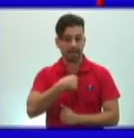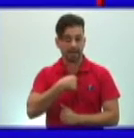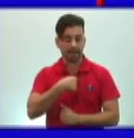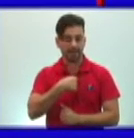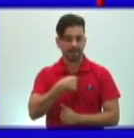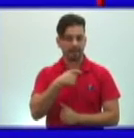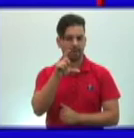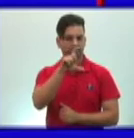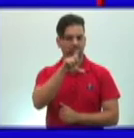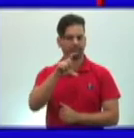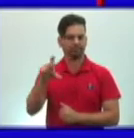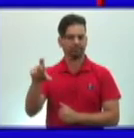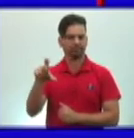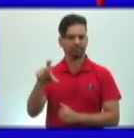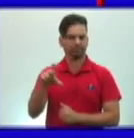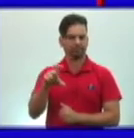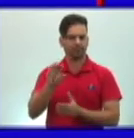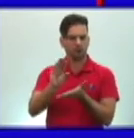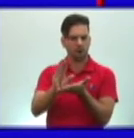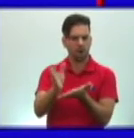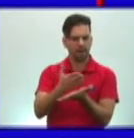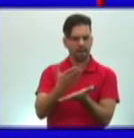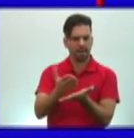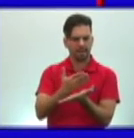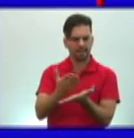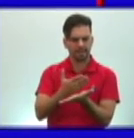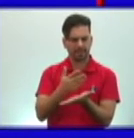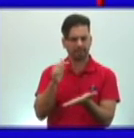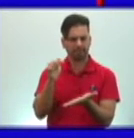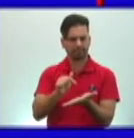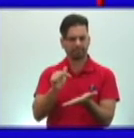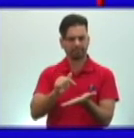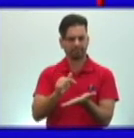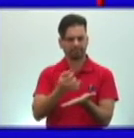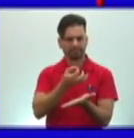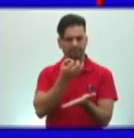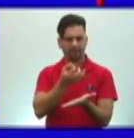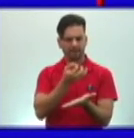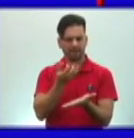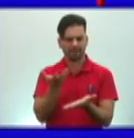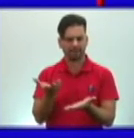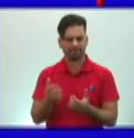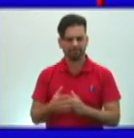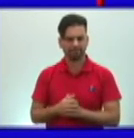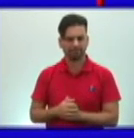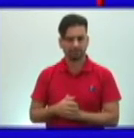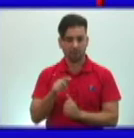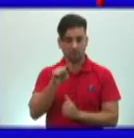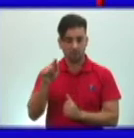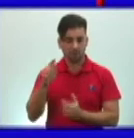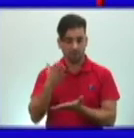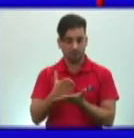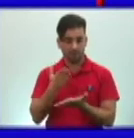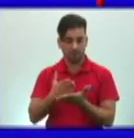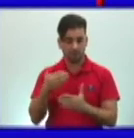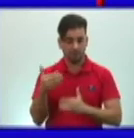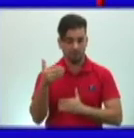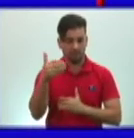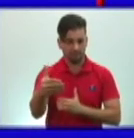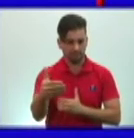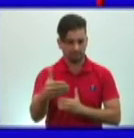muy complejo, pero que en algún momento quizás en grados sucesivos, en niveles superiores, ustedes